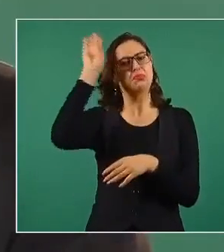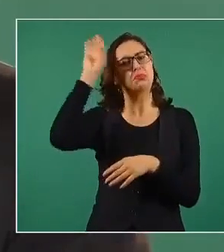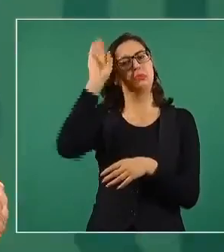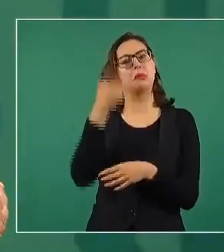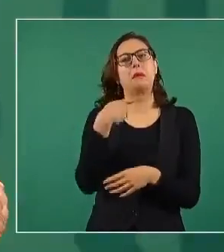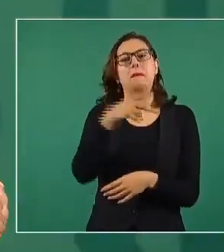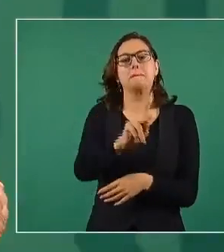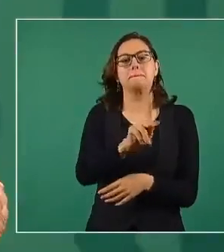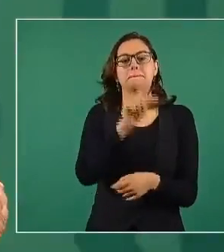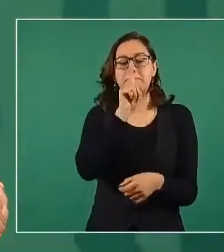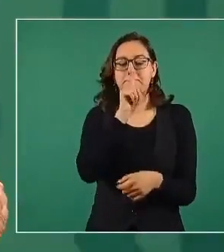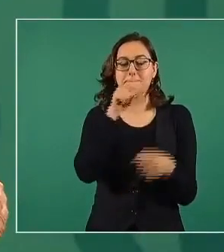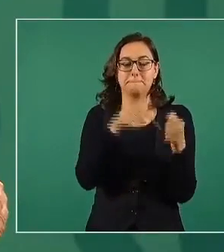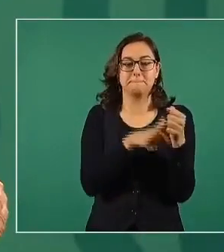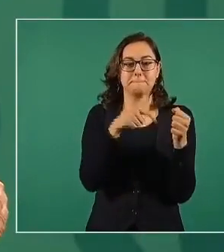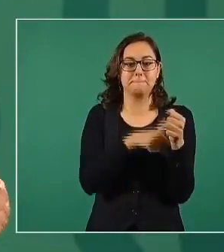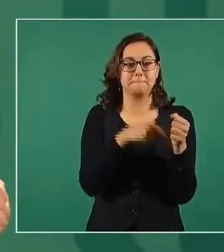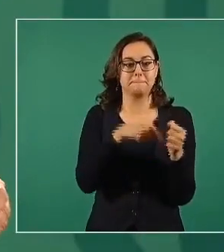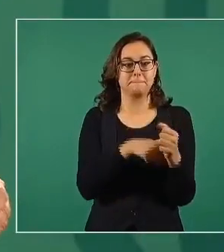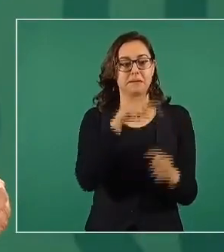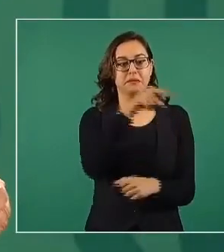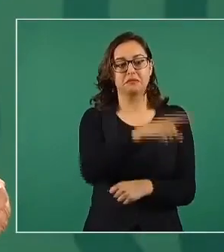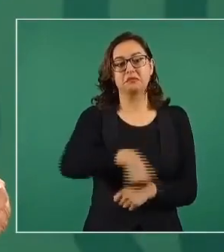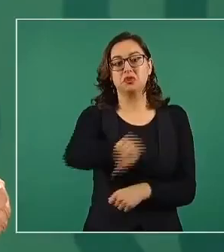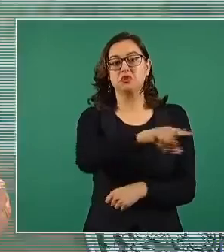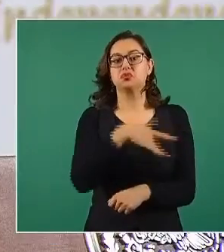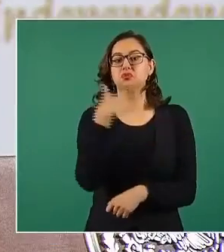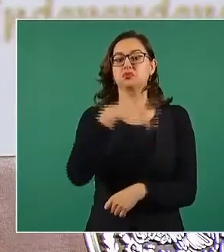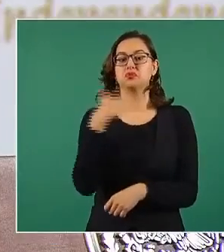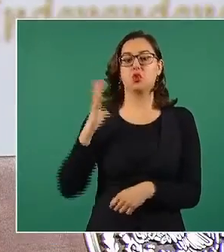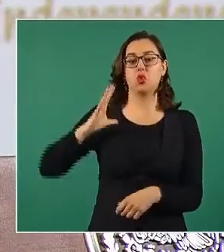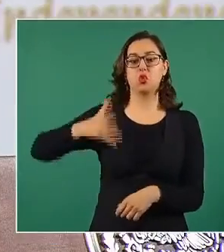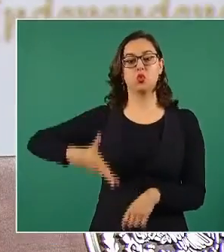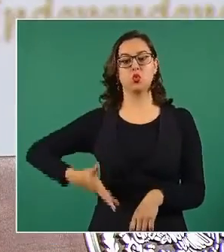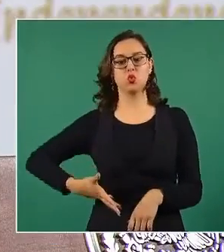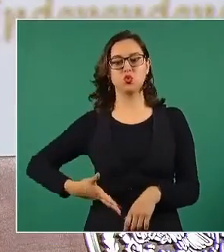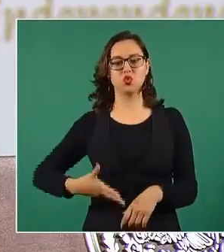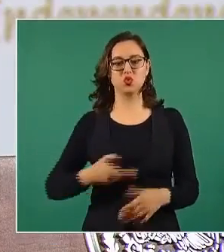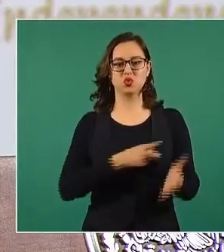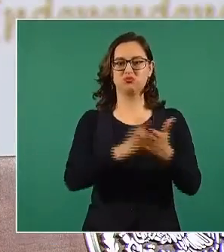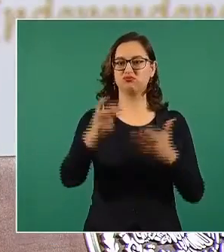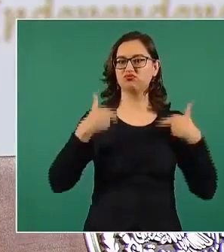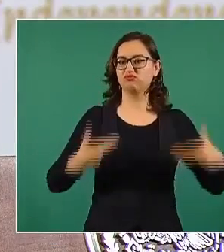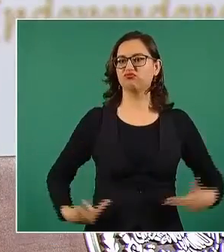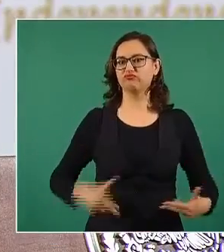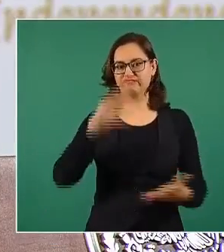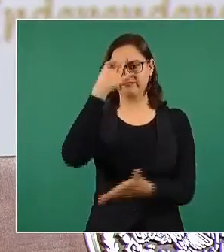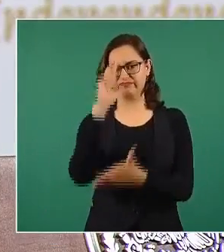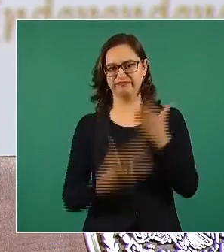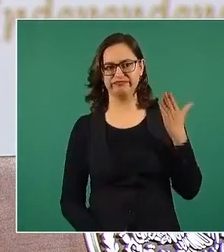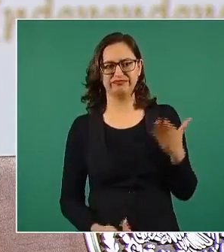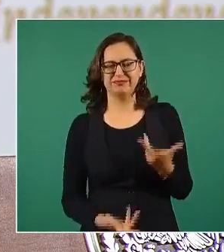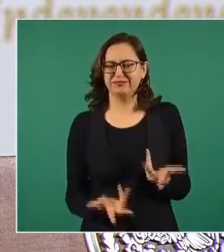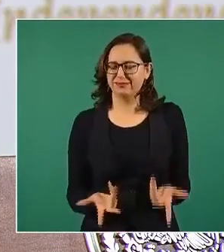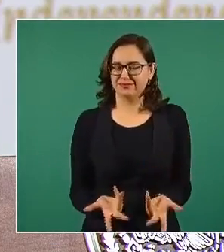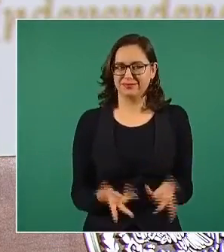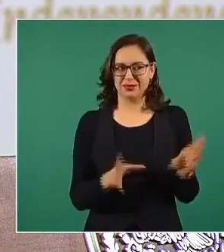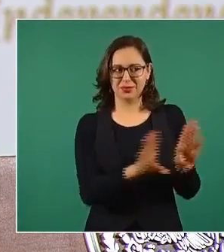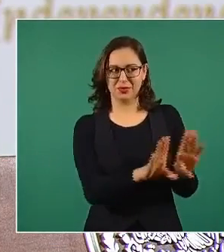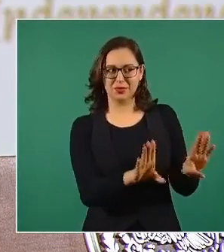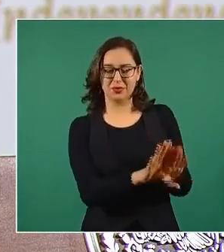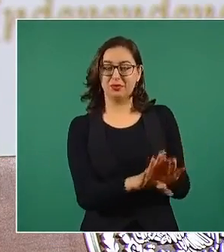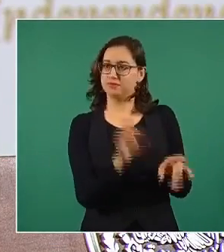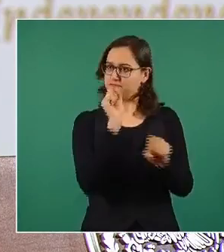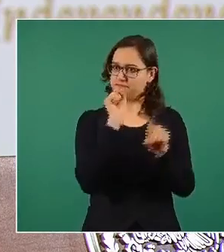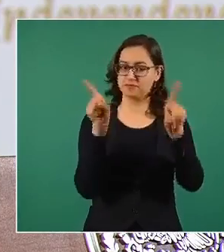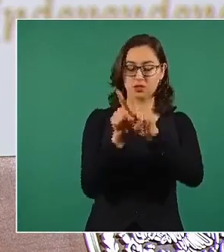eso permanecen estas cosas. En el ámbito internacional, lo mismo,